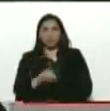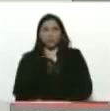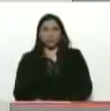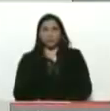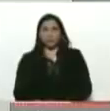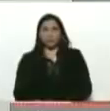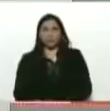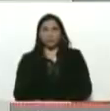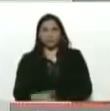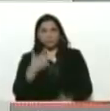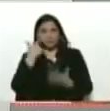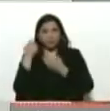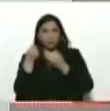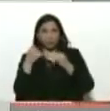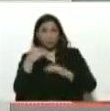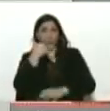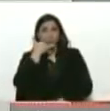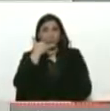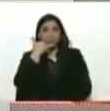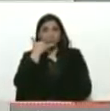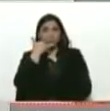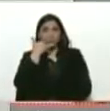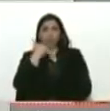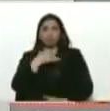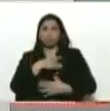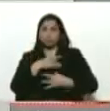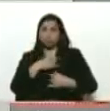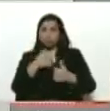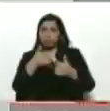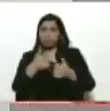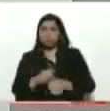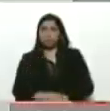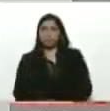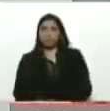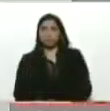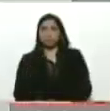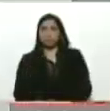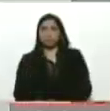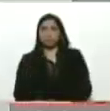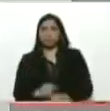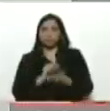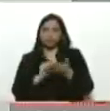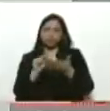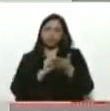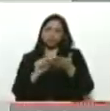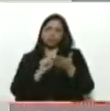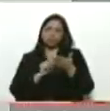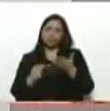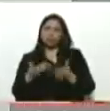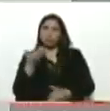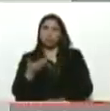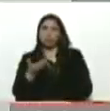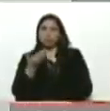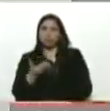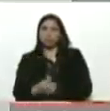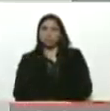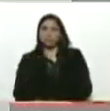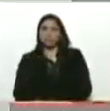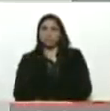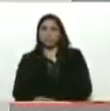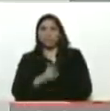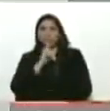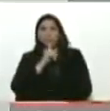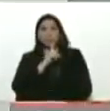Ahí están, números de teléfono, interesantísimos. Notas interesantísimas.